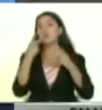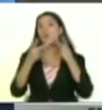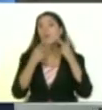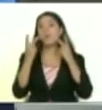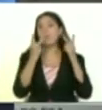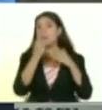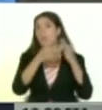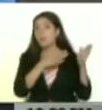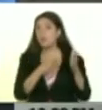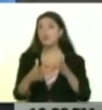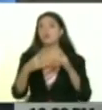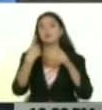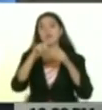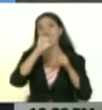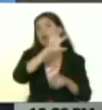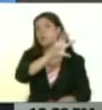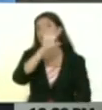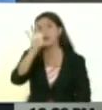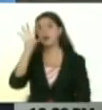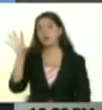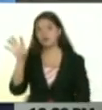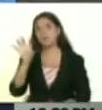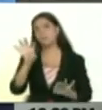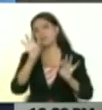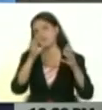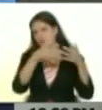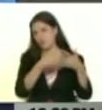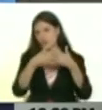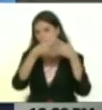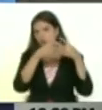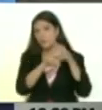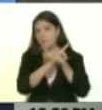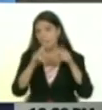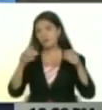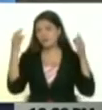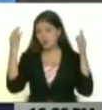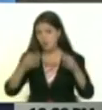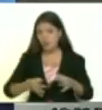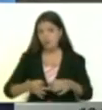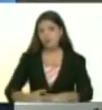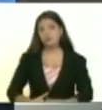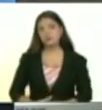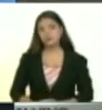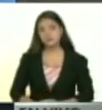de distintos países, entre ellos incluidos los Estados Unidos, pero estamos seguros que